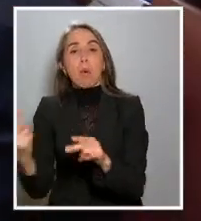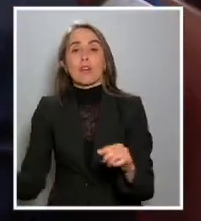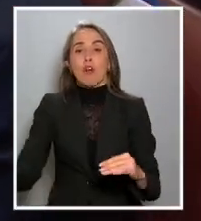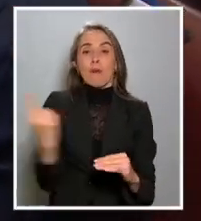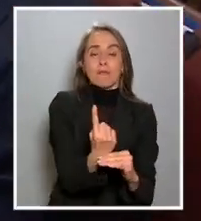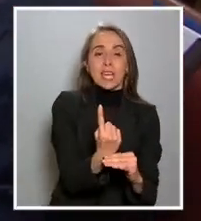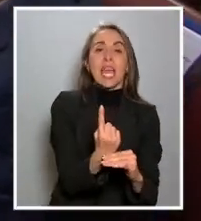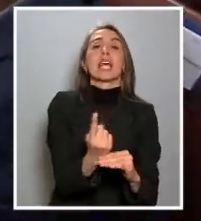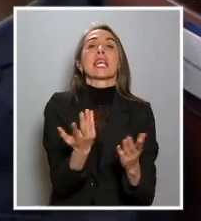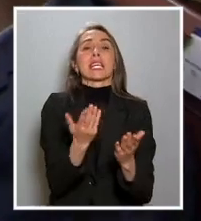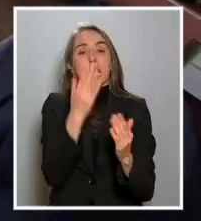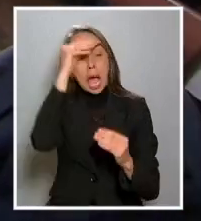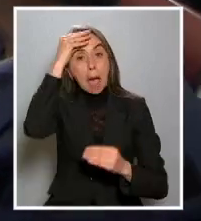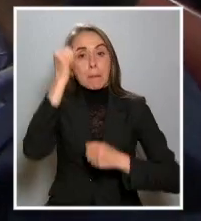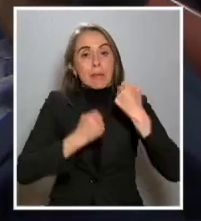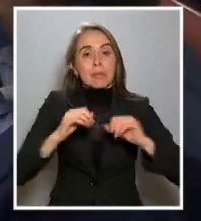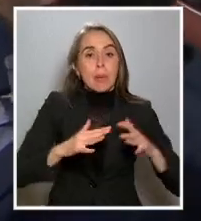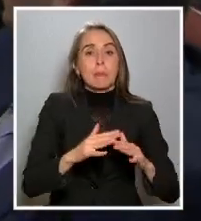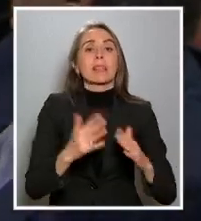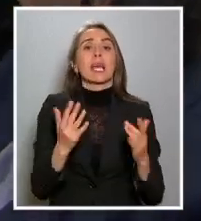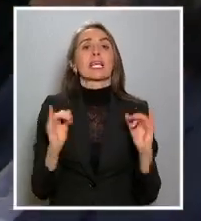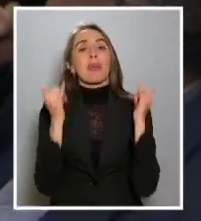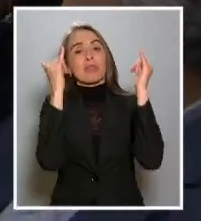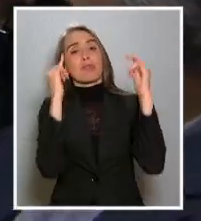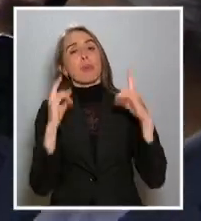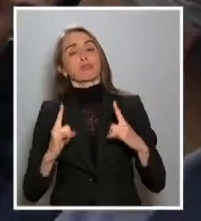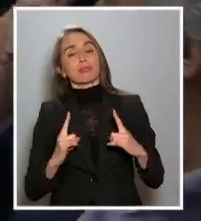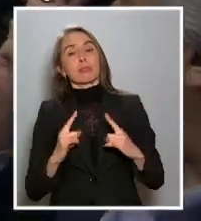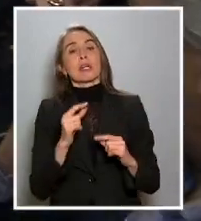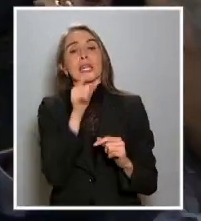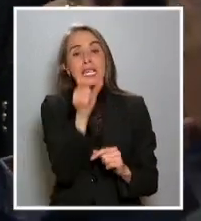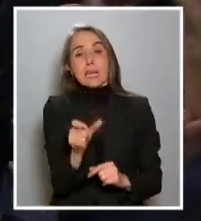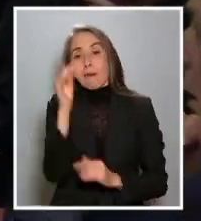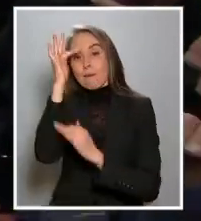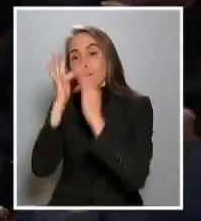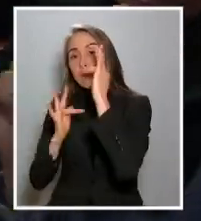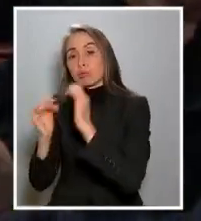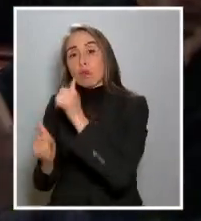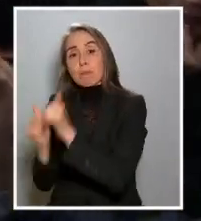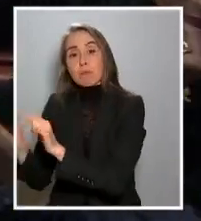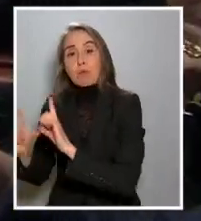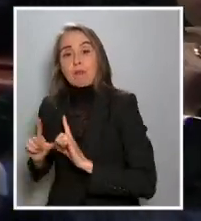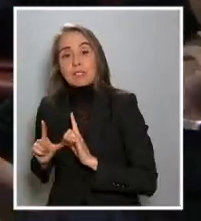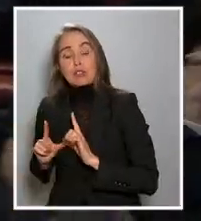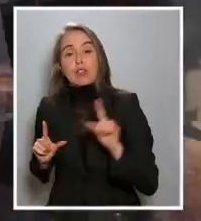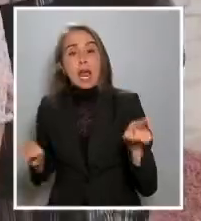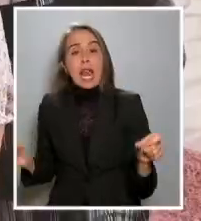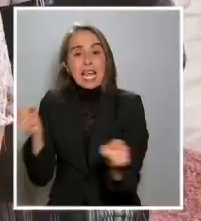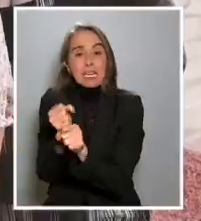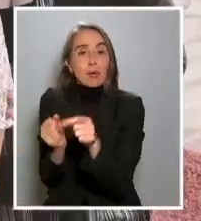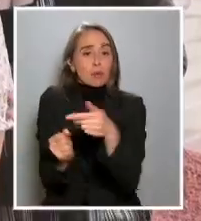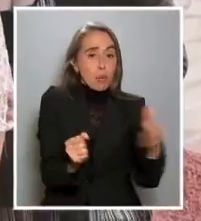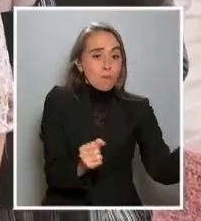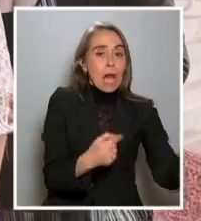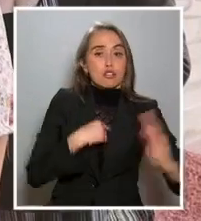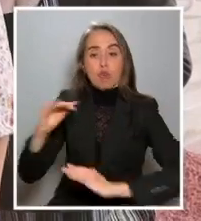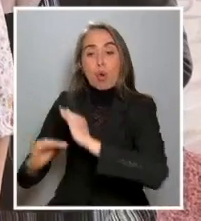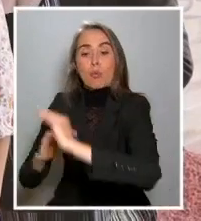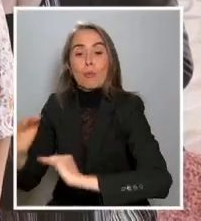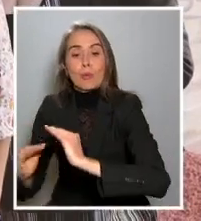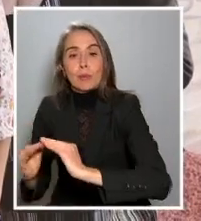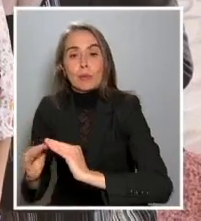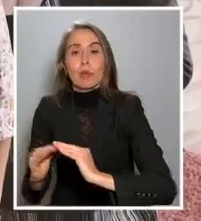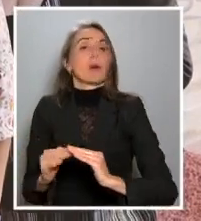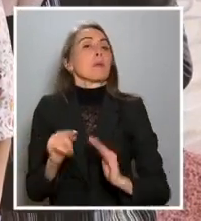a actividades de ocio, mientras que profesionales van a atender a quienes requieren de cuidado. Para poder